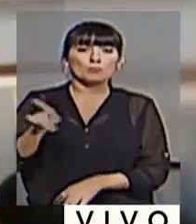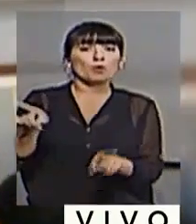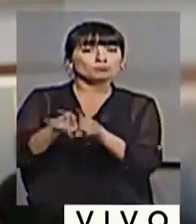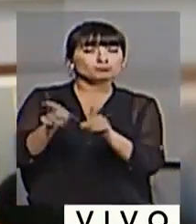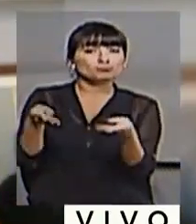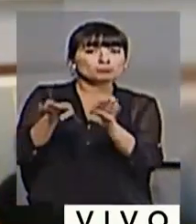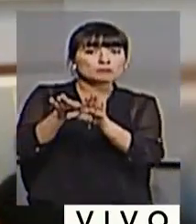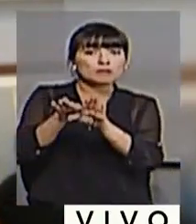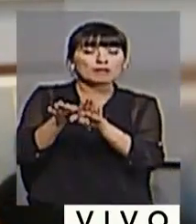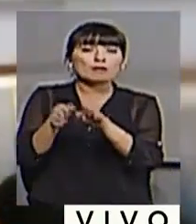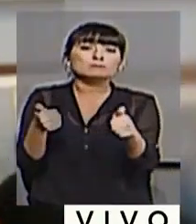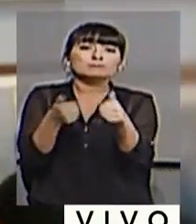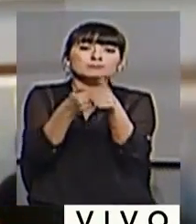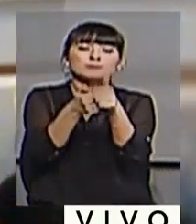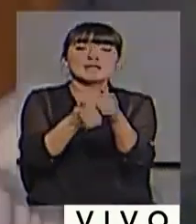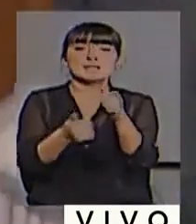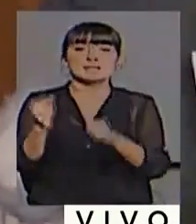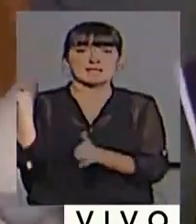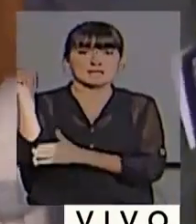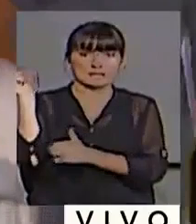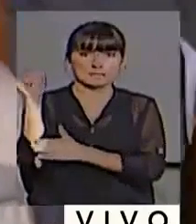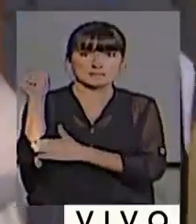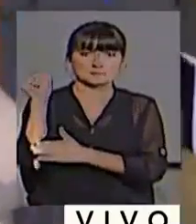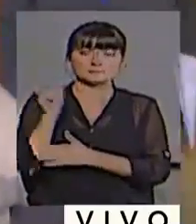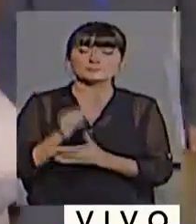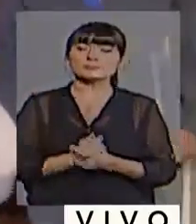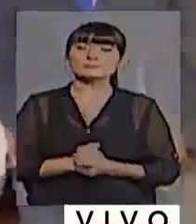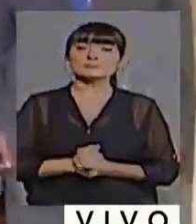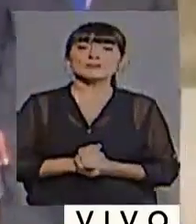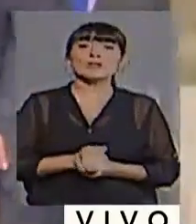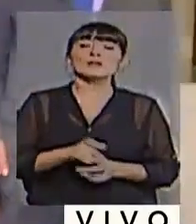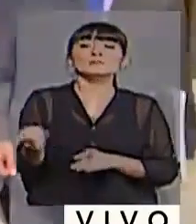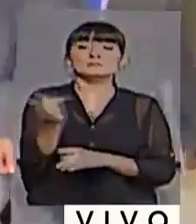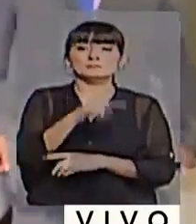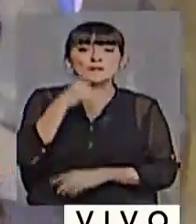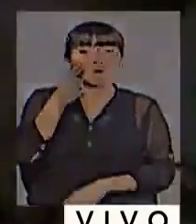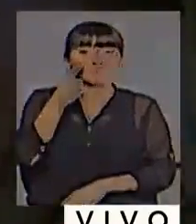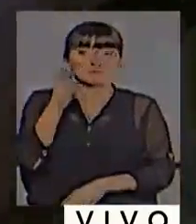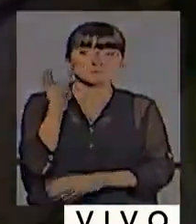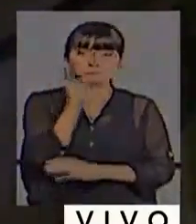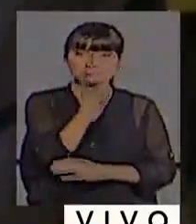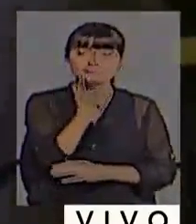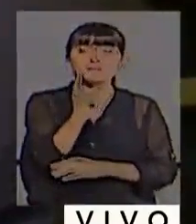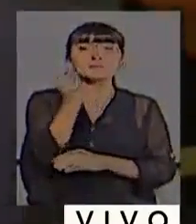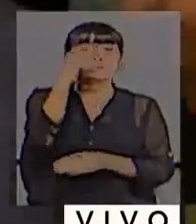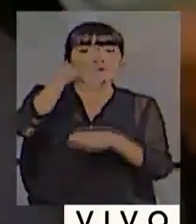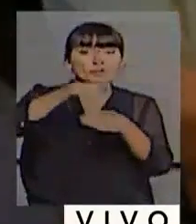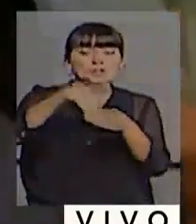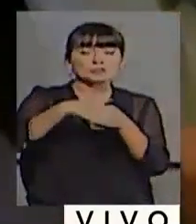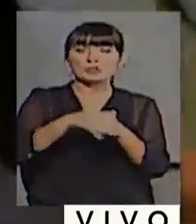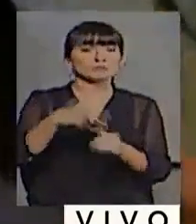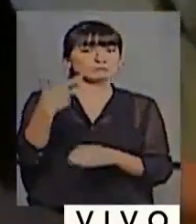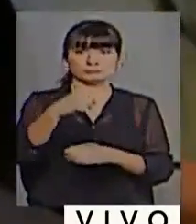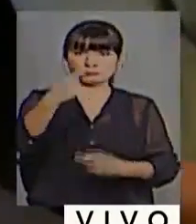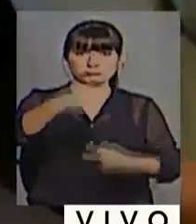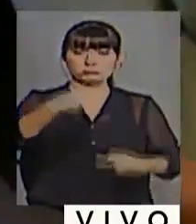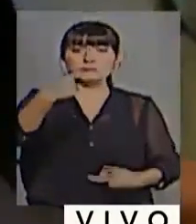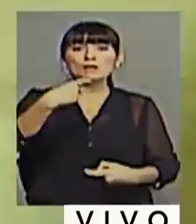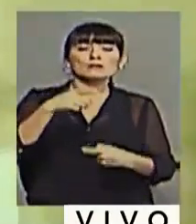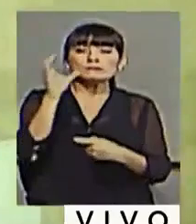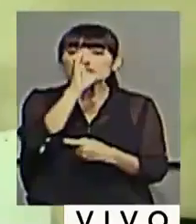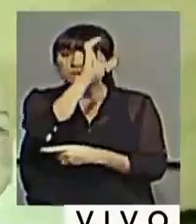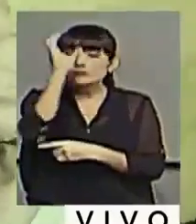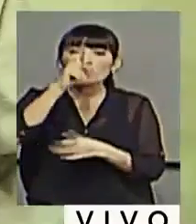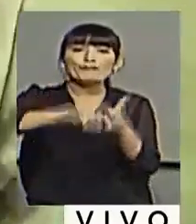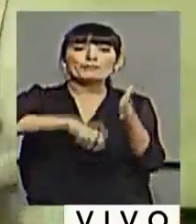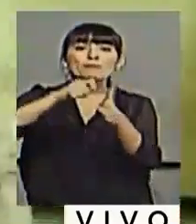de acercamiento hacia la derecha. Por el momento, Guillier, con primarias descartadas, tendrá que salir a reclutar firmas para inscribir su